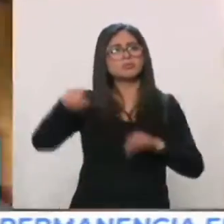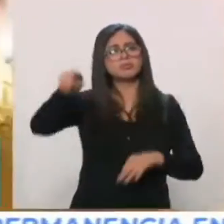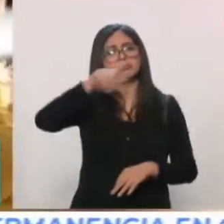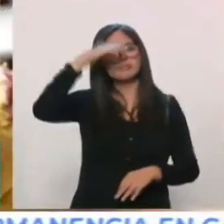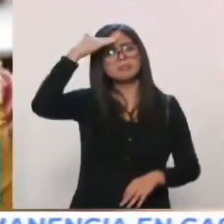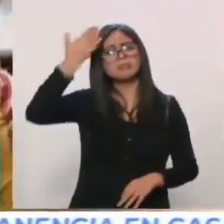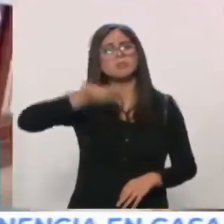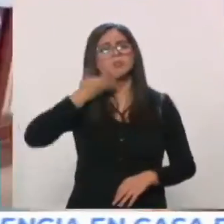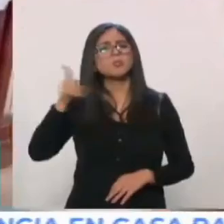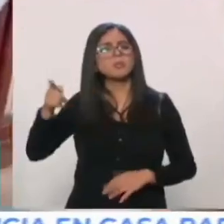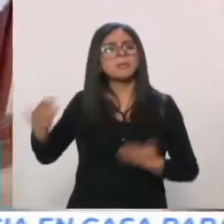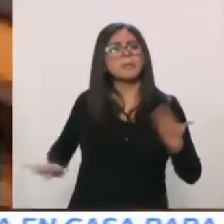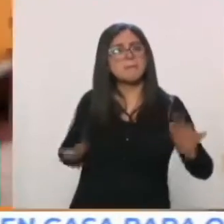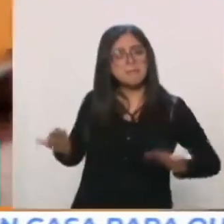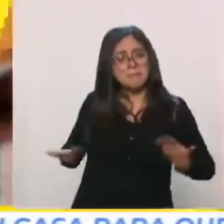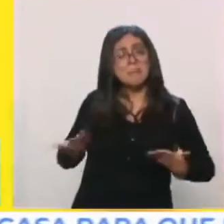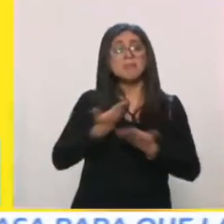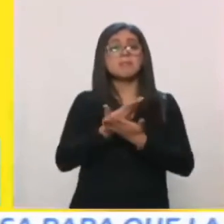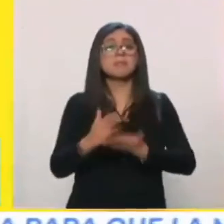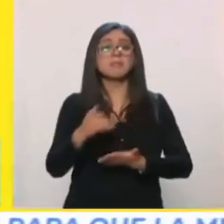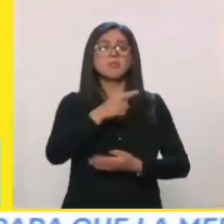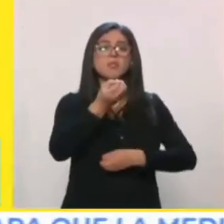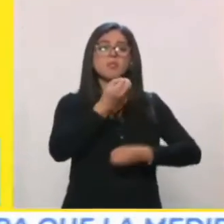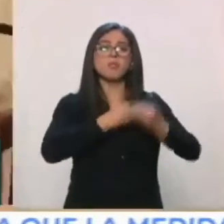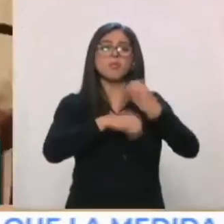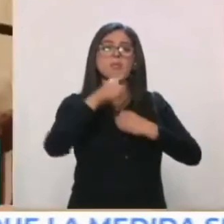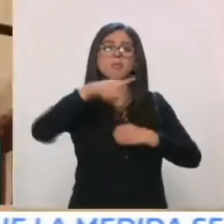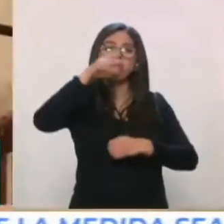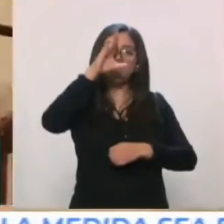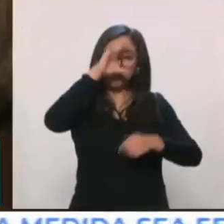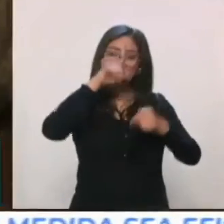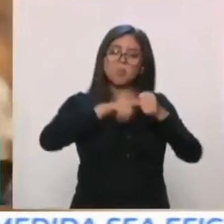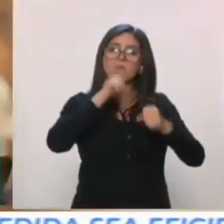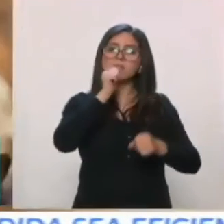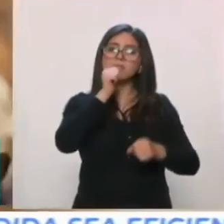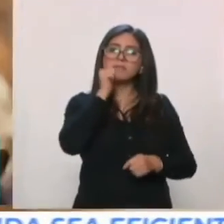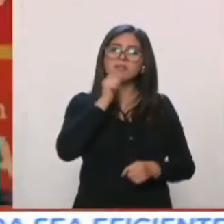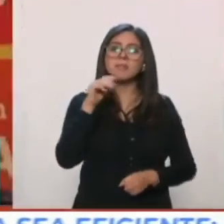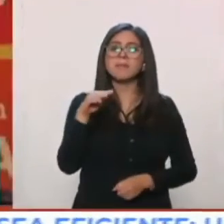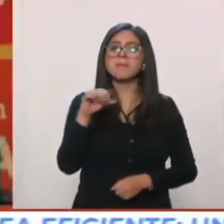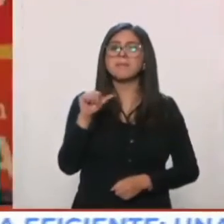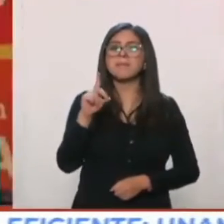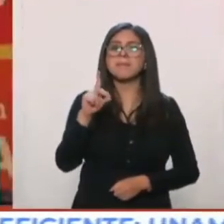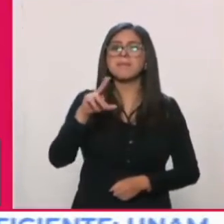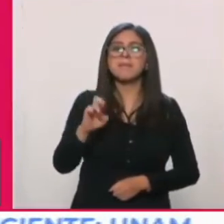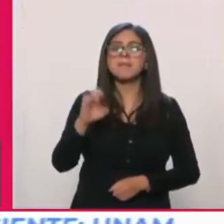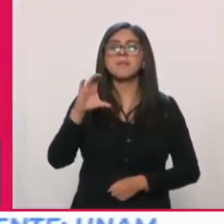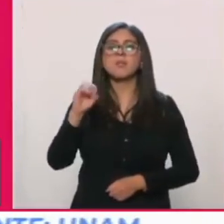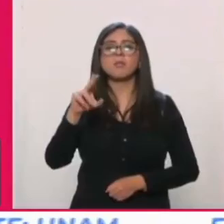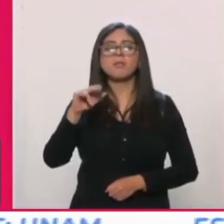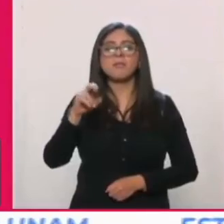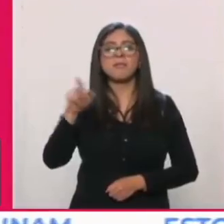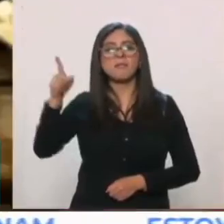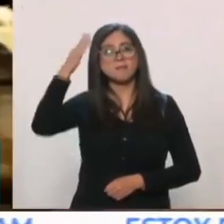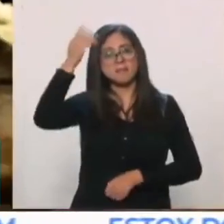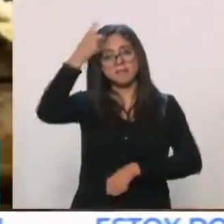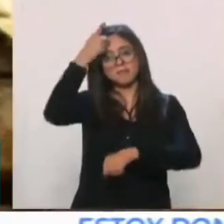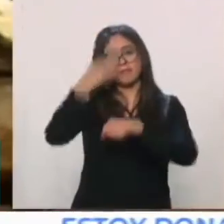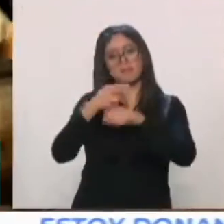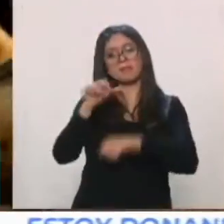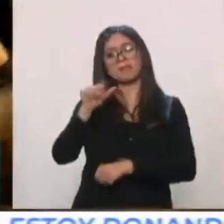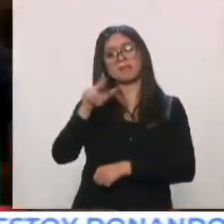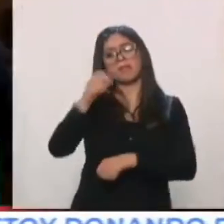tiene. Tenemos además una obra que es un clásico del Teatro Universal, como es Madre Coraje, de Bertolt Brecht, en dirección de